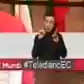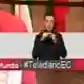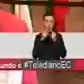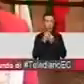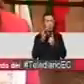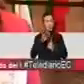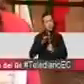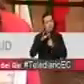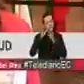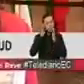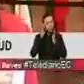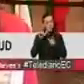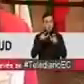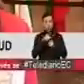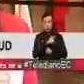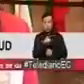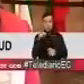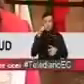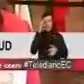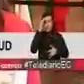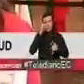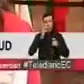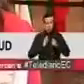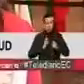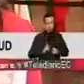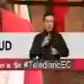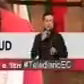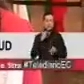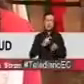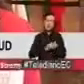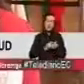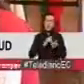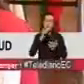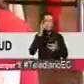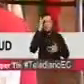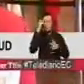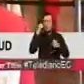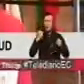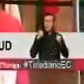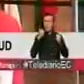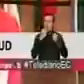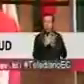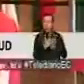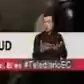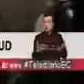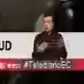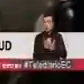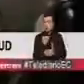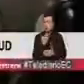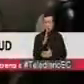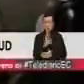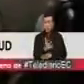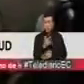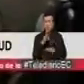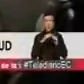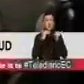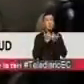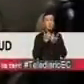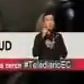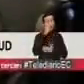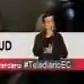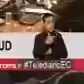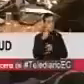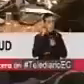grupos más vulnerables, aquellos que sufren de cáncer, de diabetes, de enfermedades catastróficas, no son nuevos. Mientras que en la Comisión de